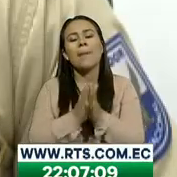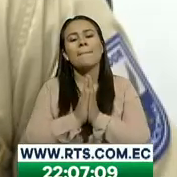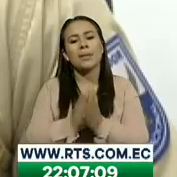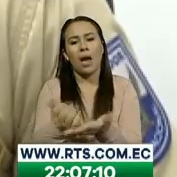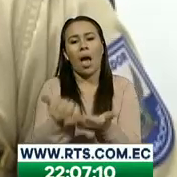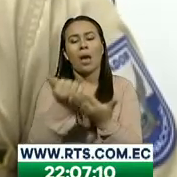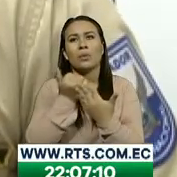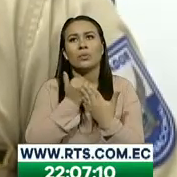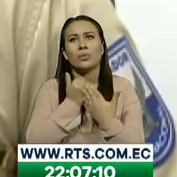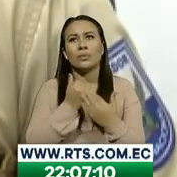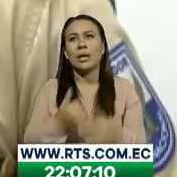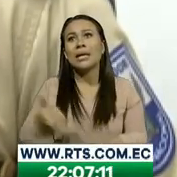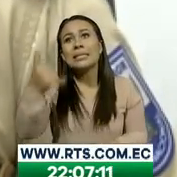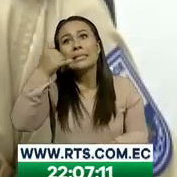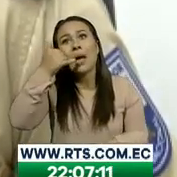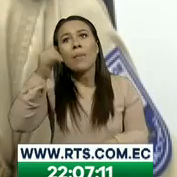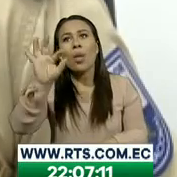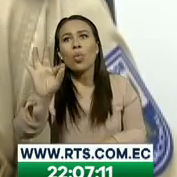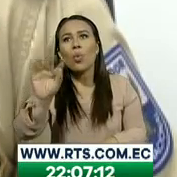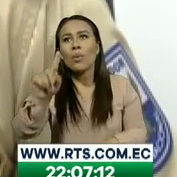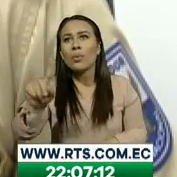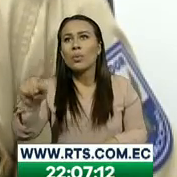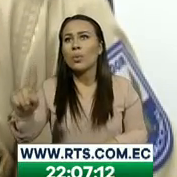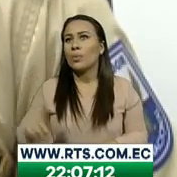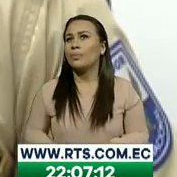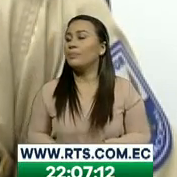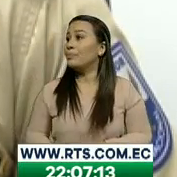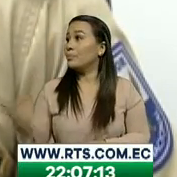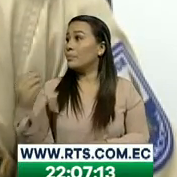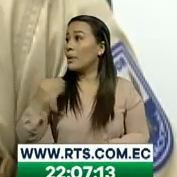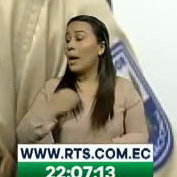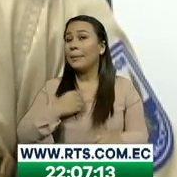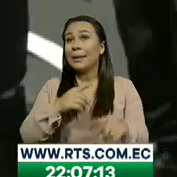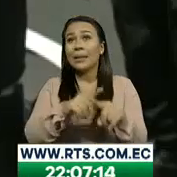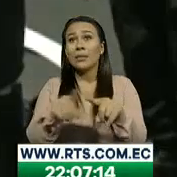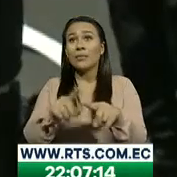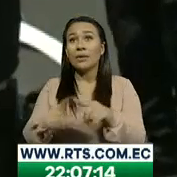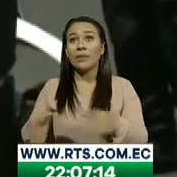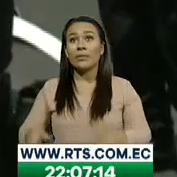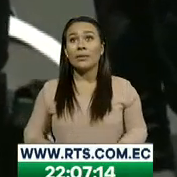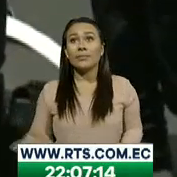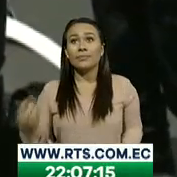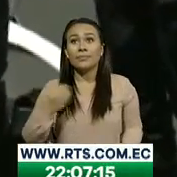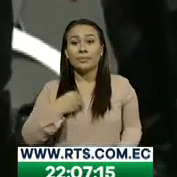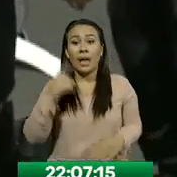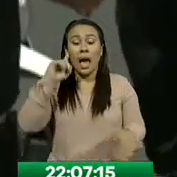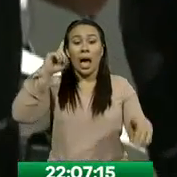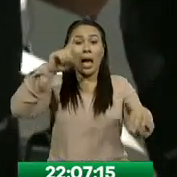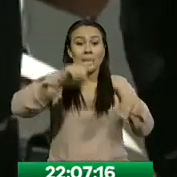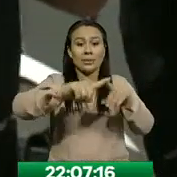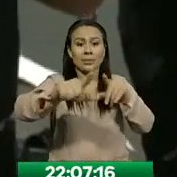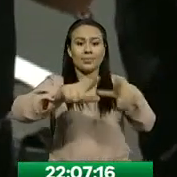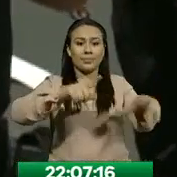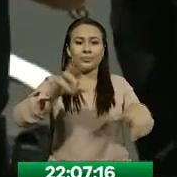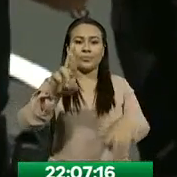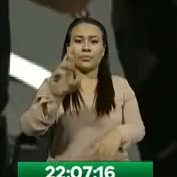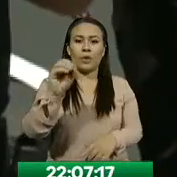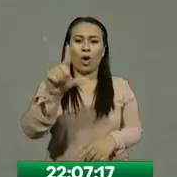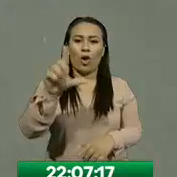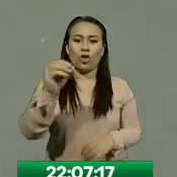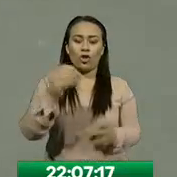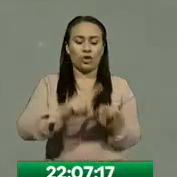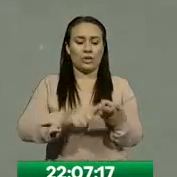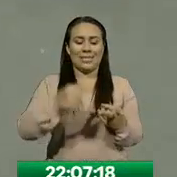Y a través del ECU-911 la policía se articula a través de las diferentes unidades. Hasta la Roldós llegaron equipos de élite del GOEGIR,